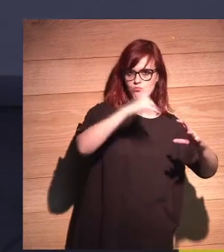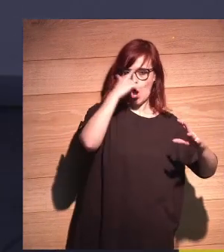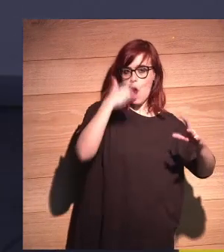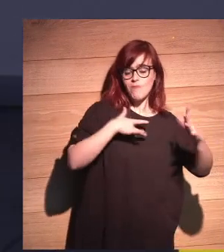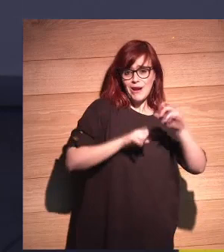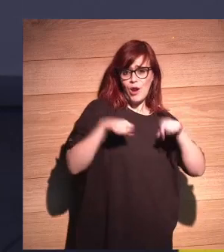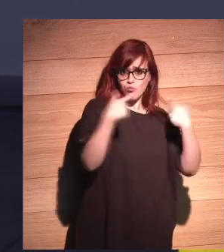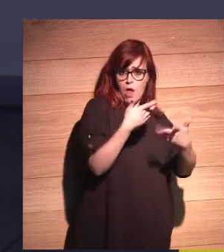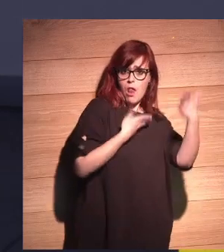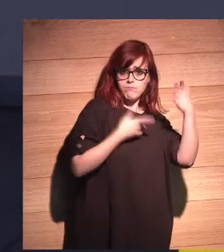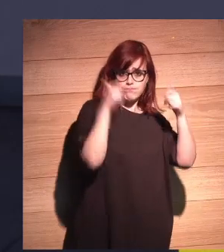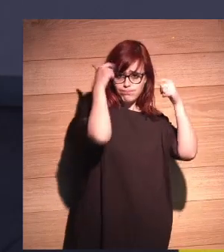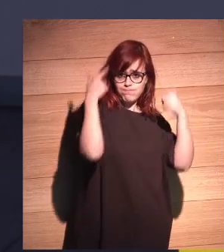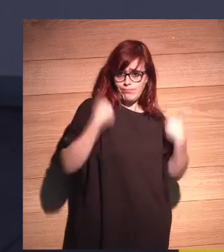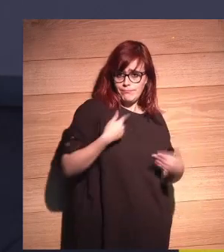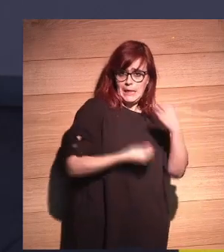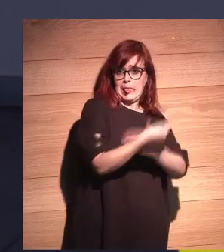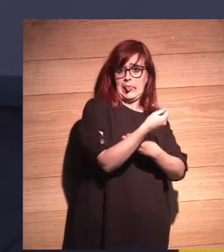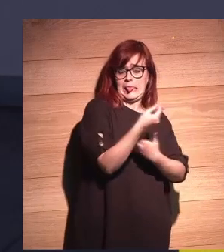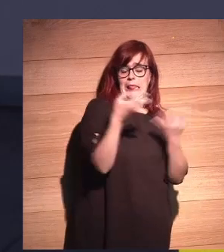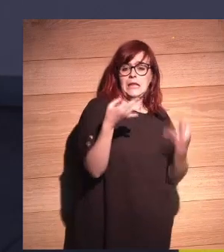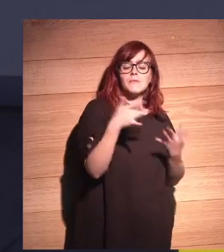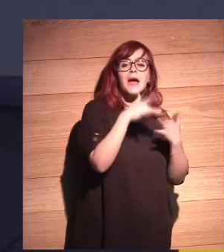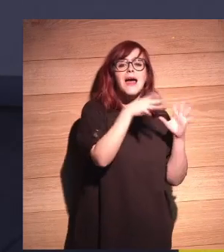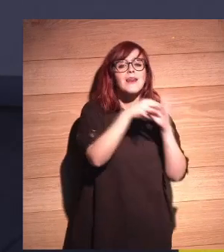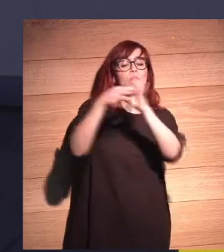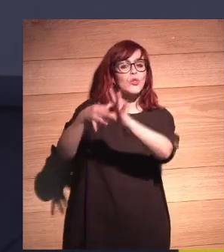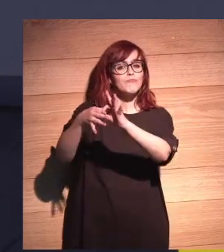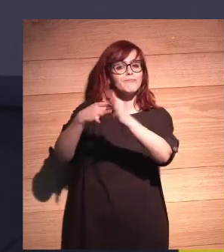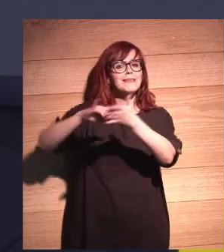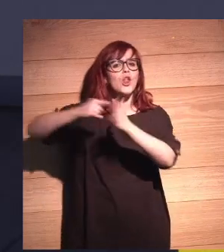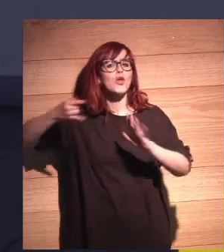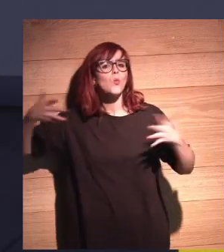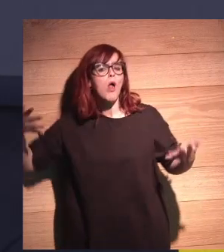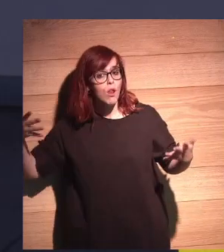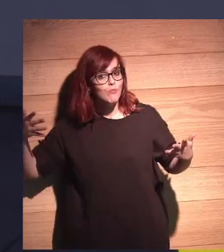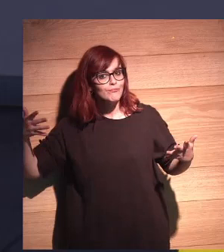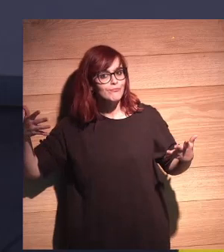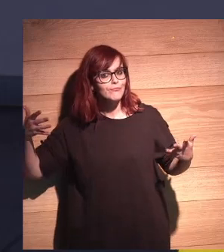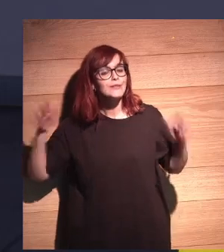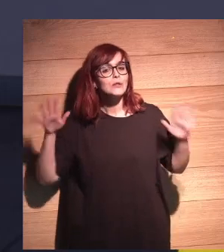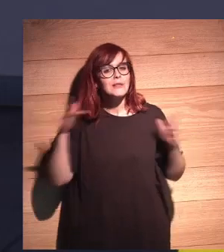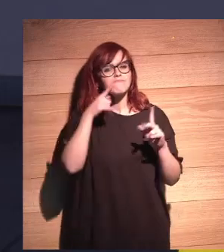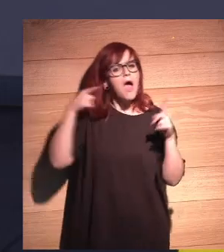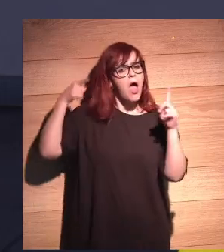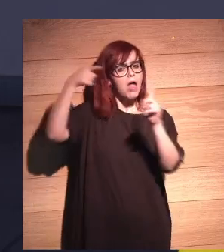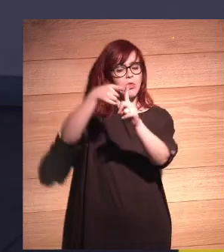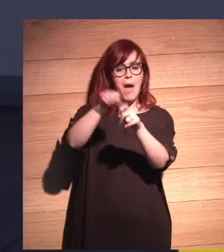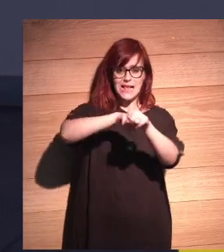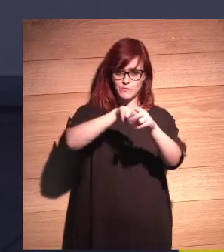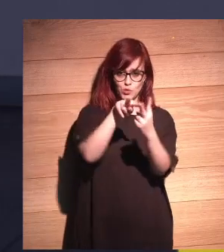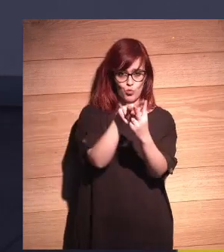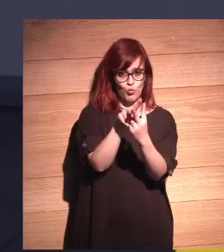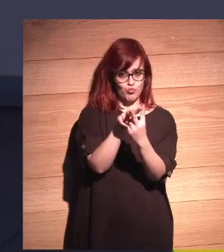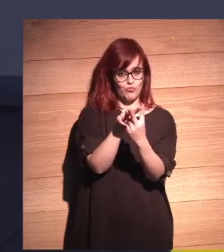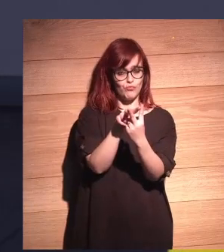órgano biológico, y ¿qué relación tiene con la tecnología? Y me voy a centrar en dos